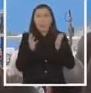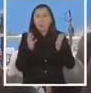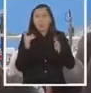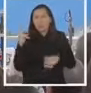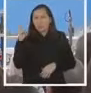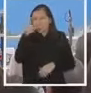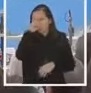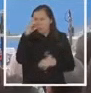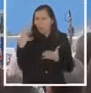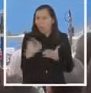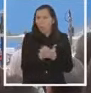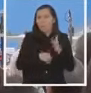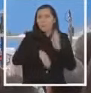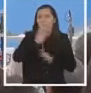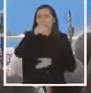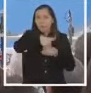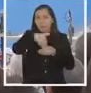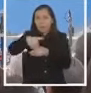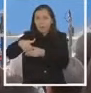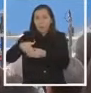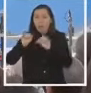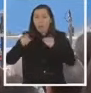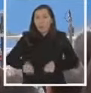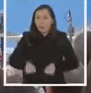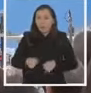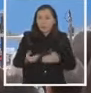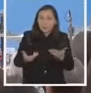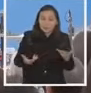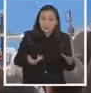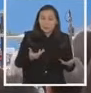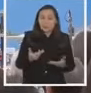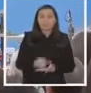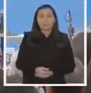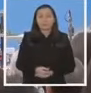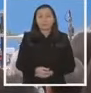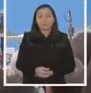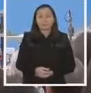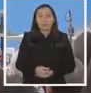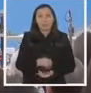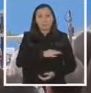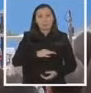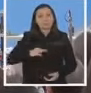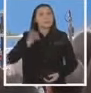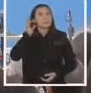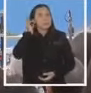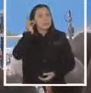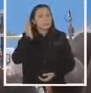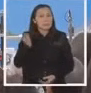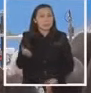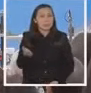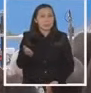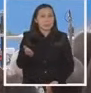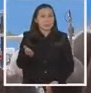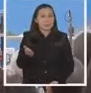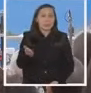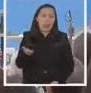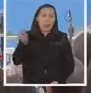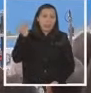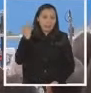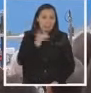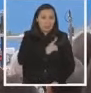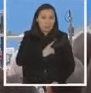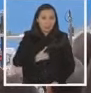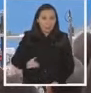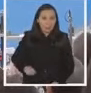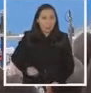tan difícil conseguir las mayorías para poder aprobarlo. Y la ministra, entonces diputada, era